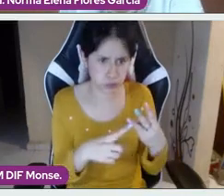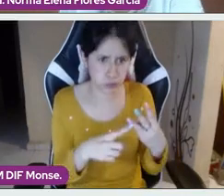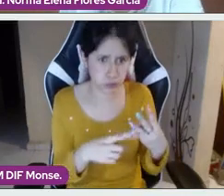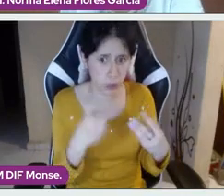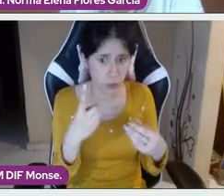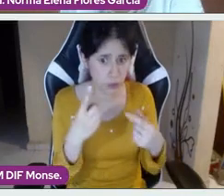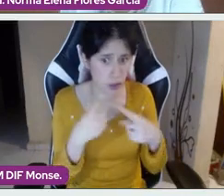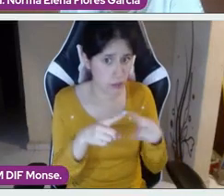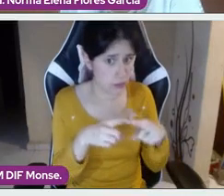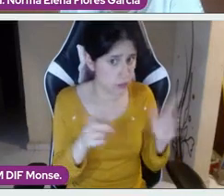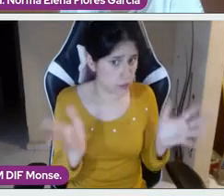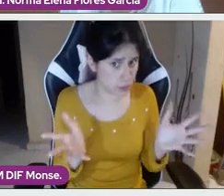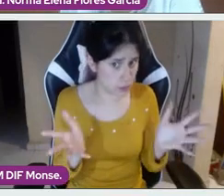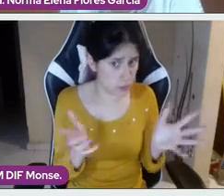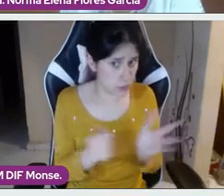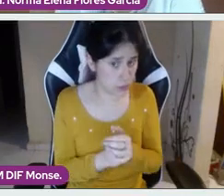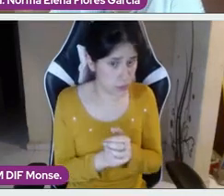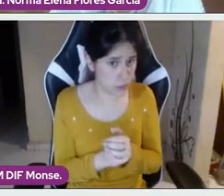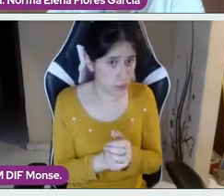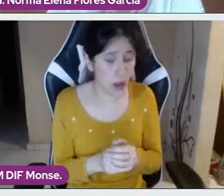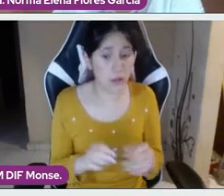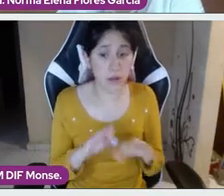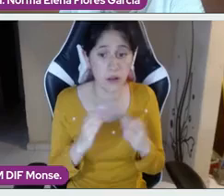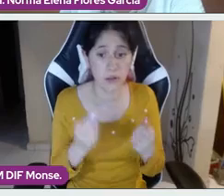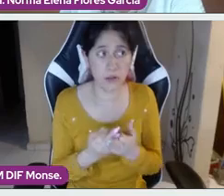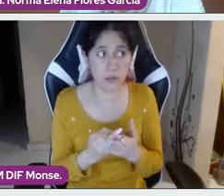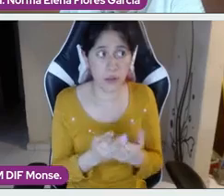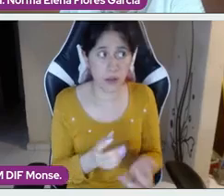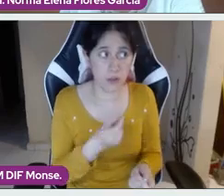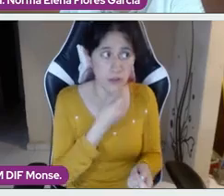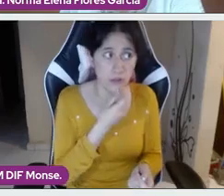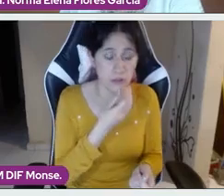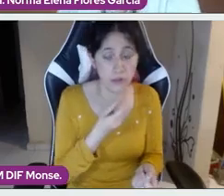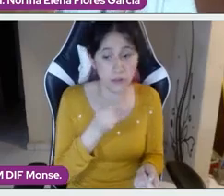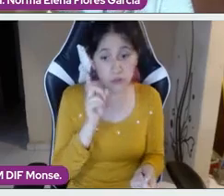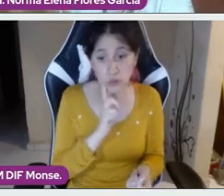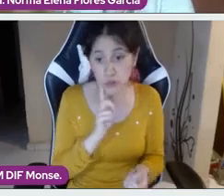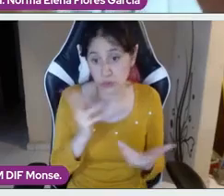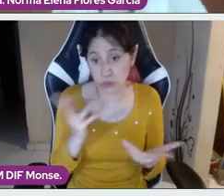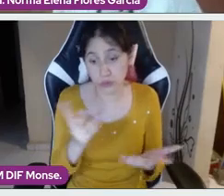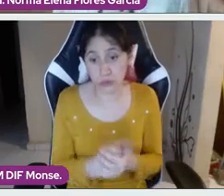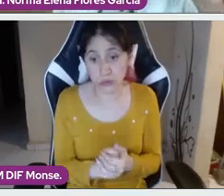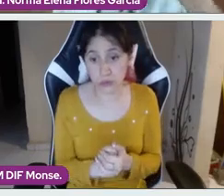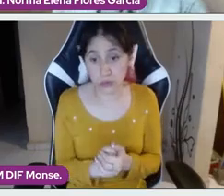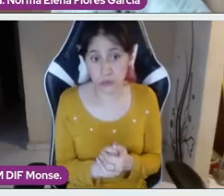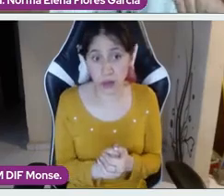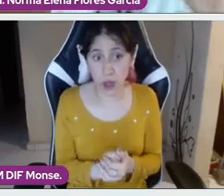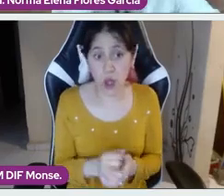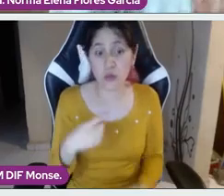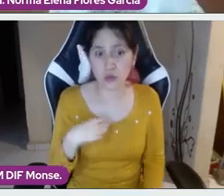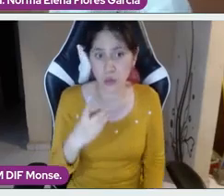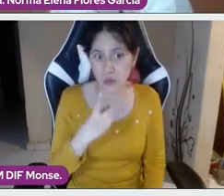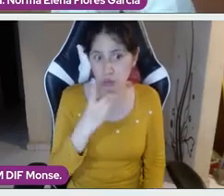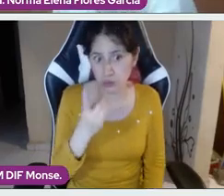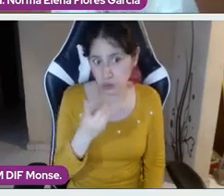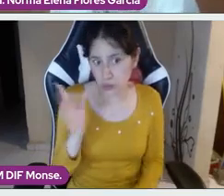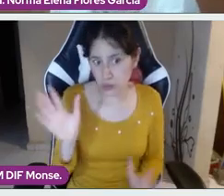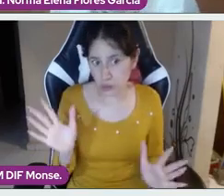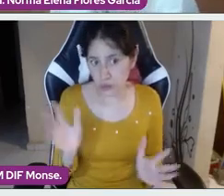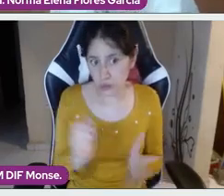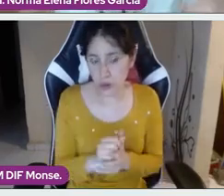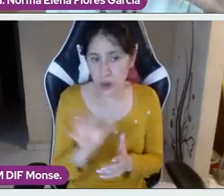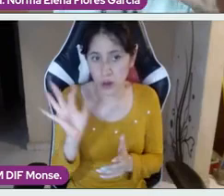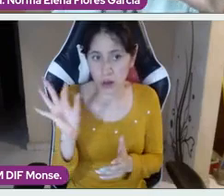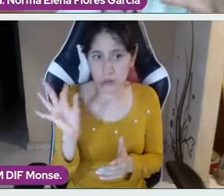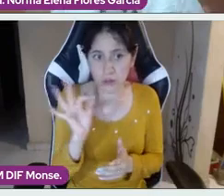la conducta, digamos, de las hijas e hijos en estos tres conceptos? Lo comento para quizás hacer un punto